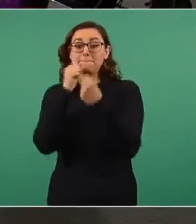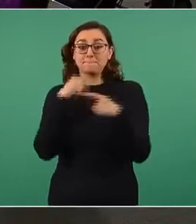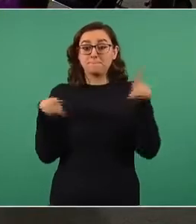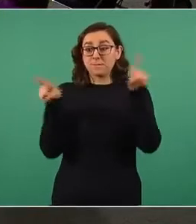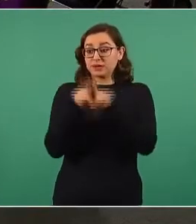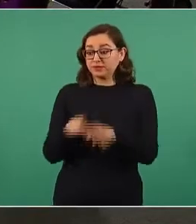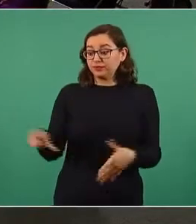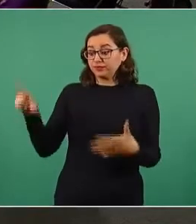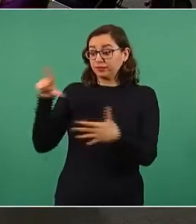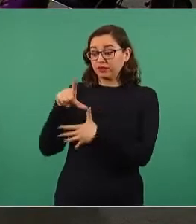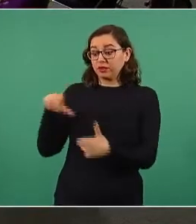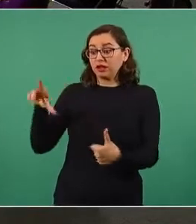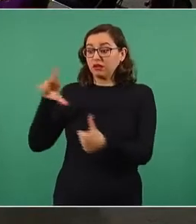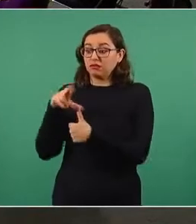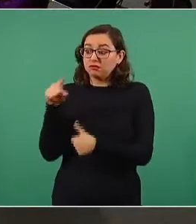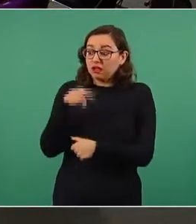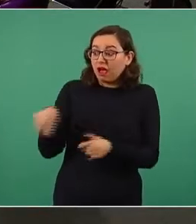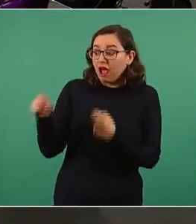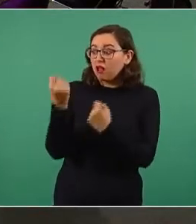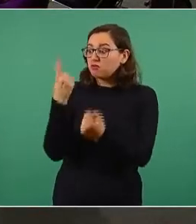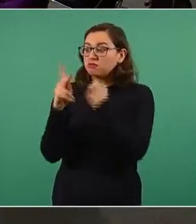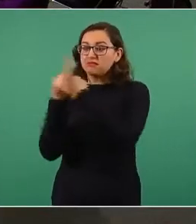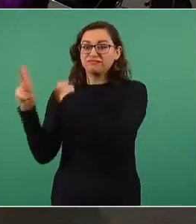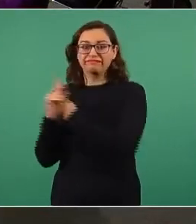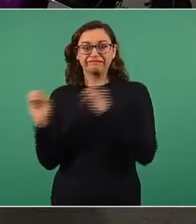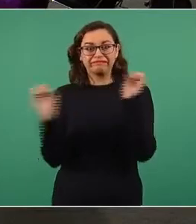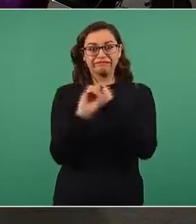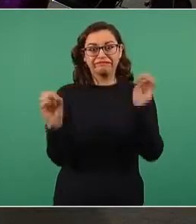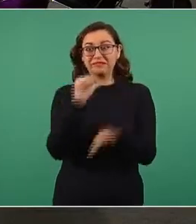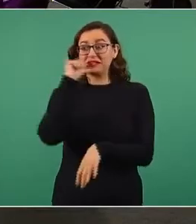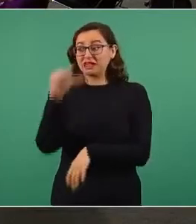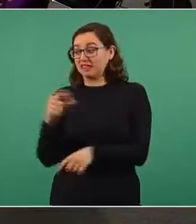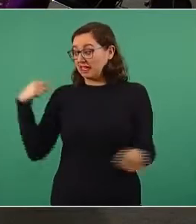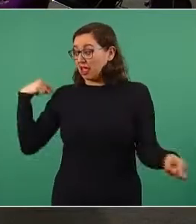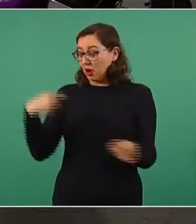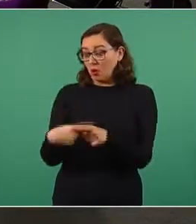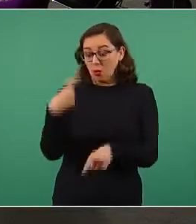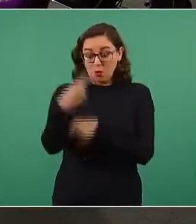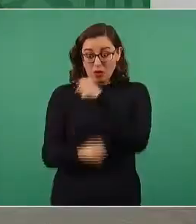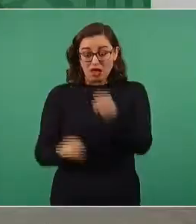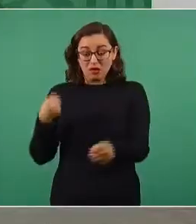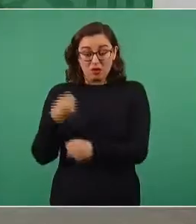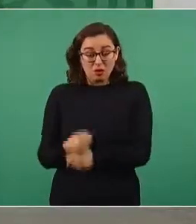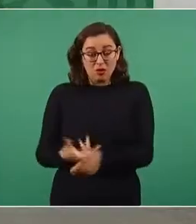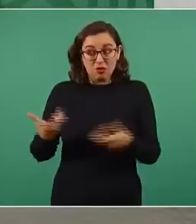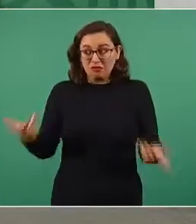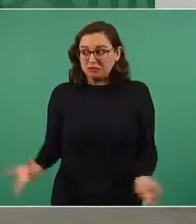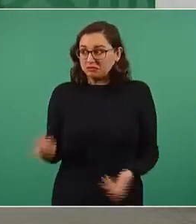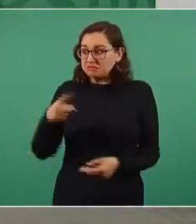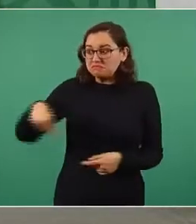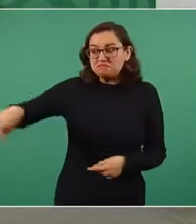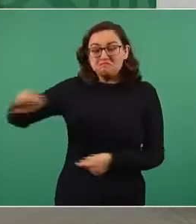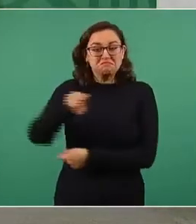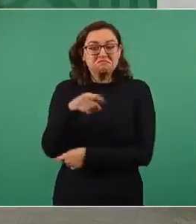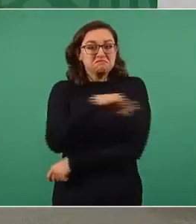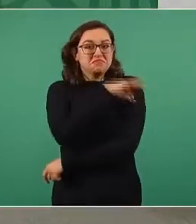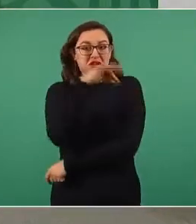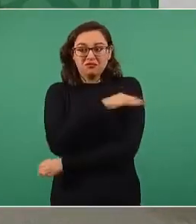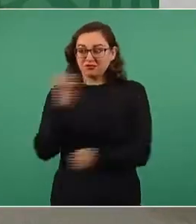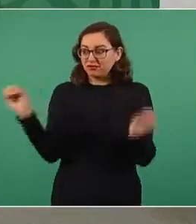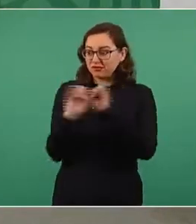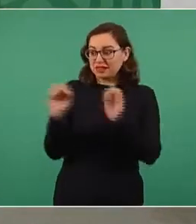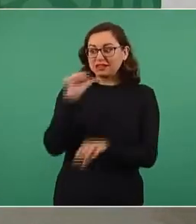vacunada. Y estamos a junio. Entonces, todos estos meses no han tenido acceso a las